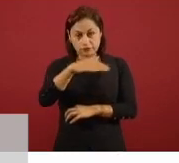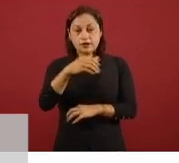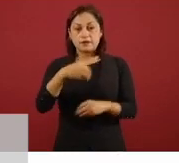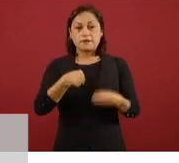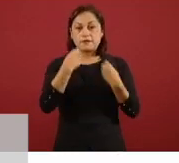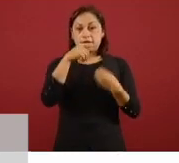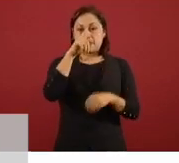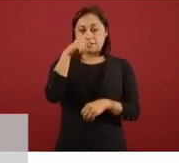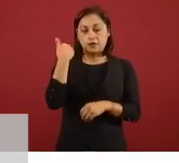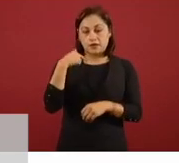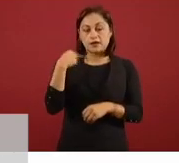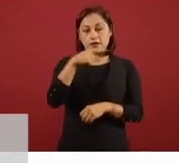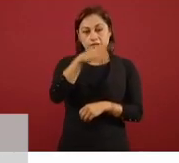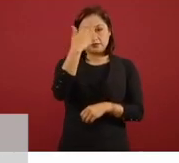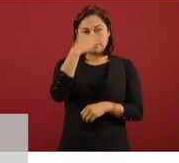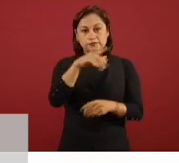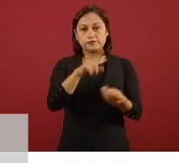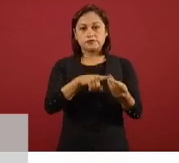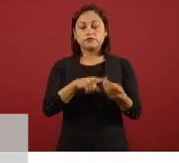que es libre de expresarse